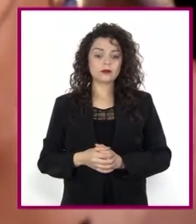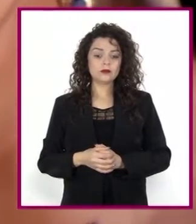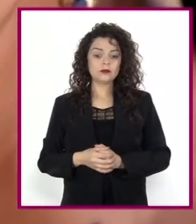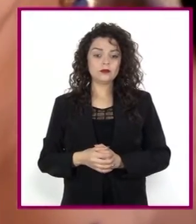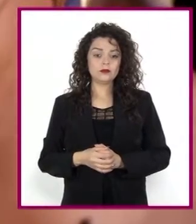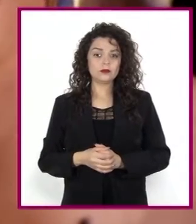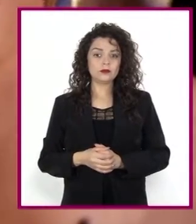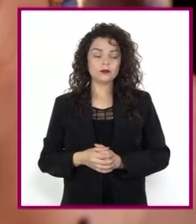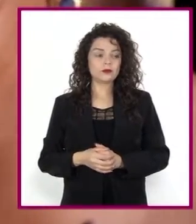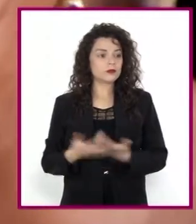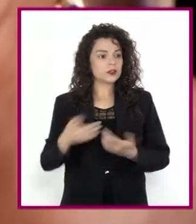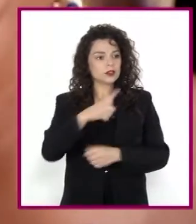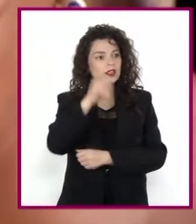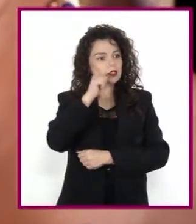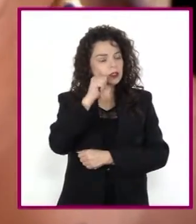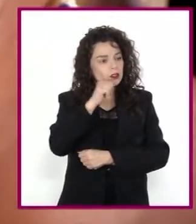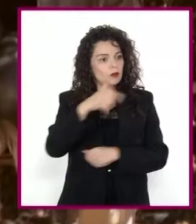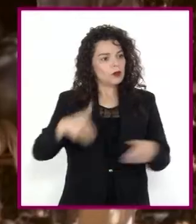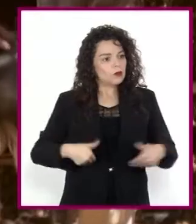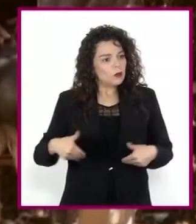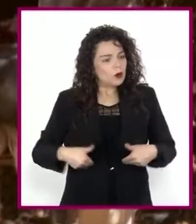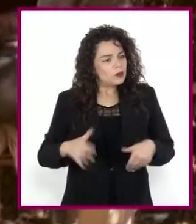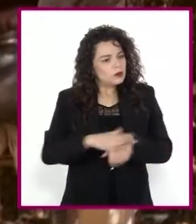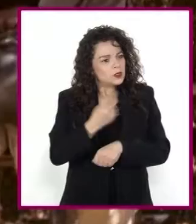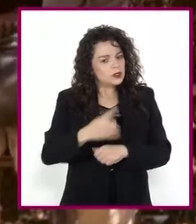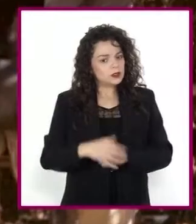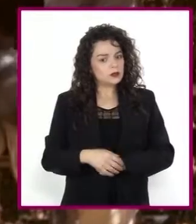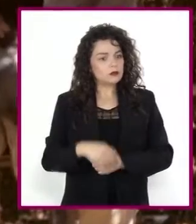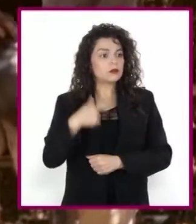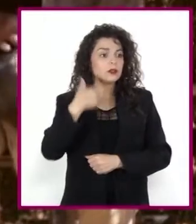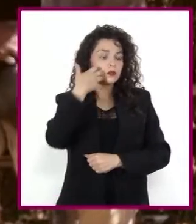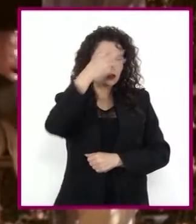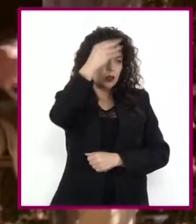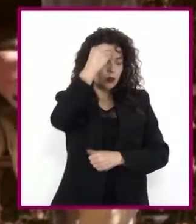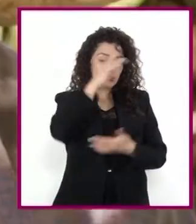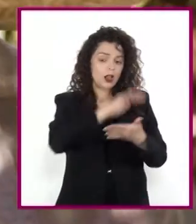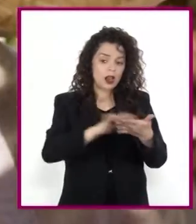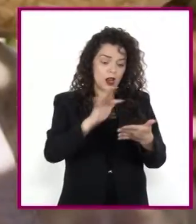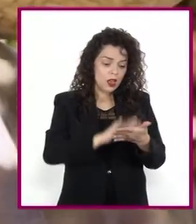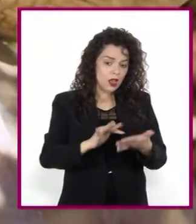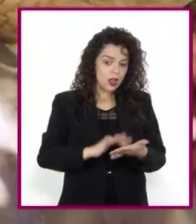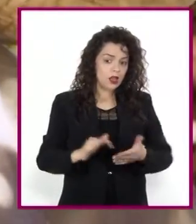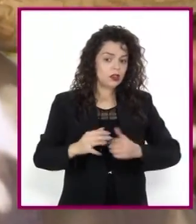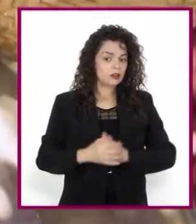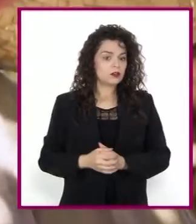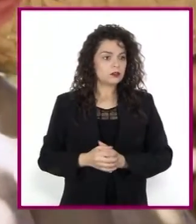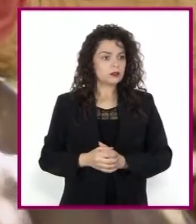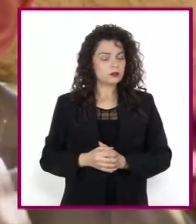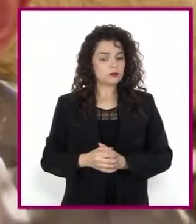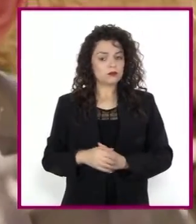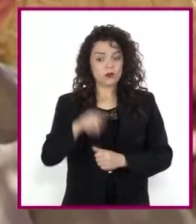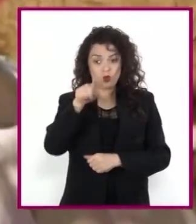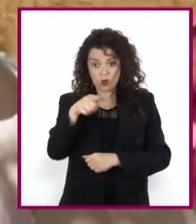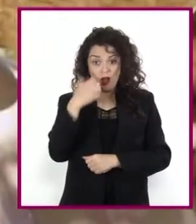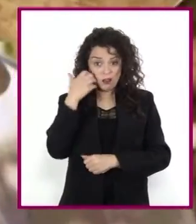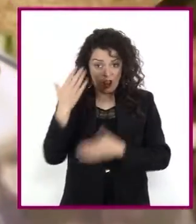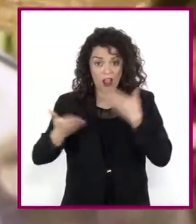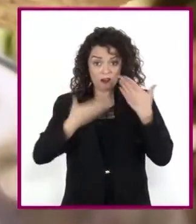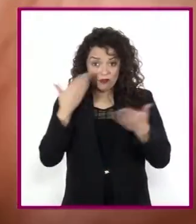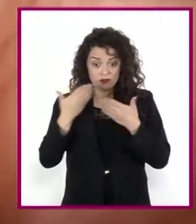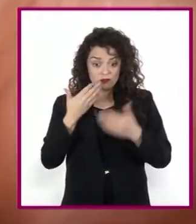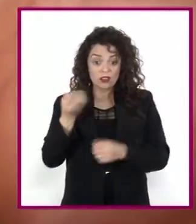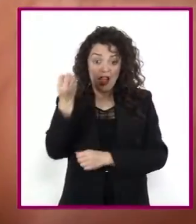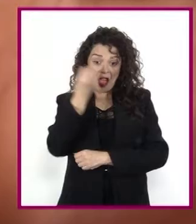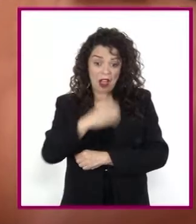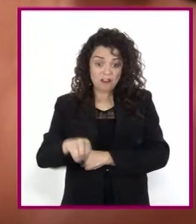Ay, mija, ¿por qué siempre estás molestando? Es que quiero aprender a leer, mamá. Ameyali, si quieres estudiar, tienes que nacer de